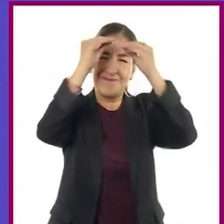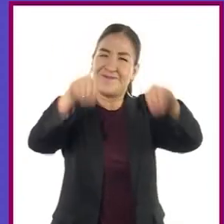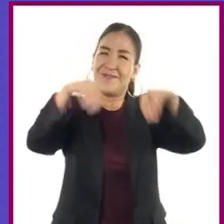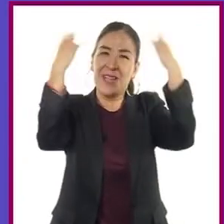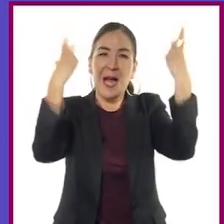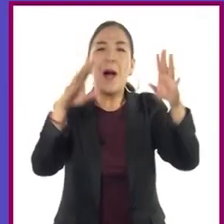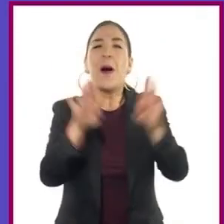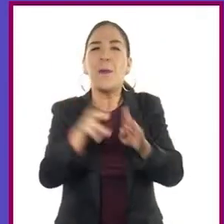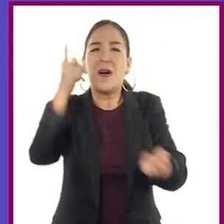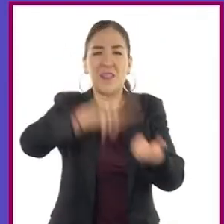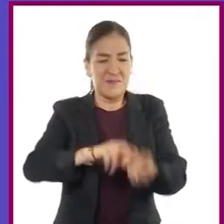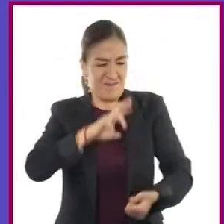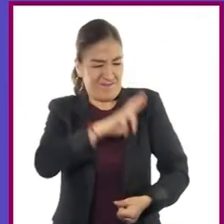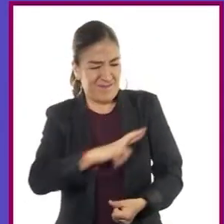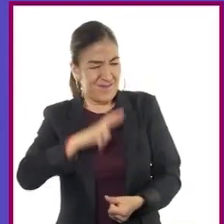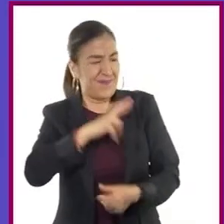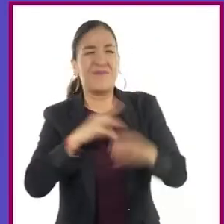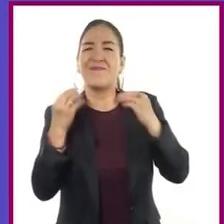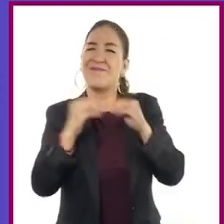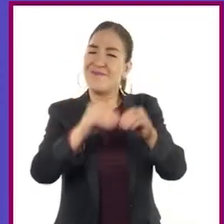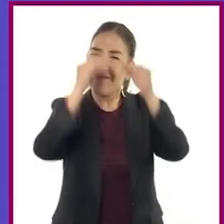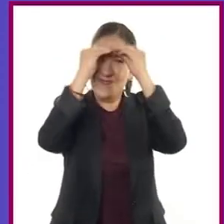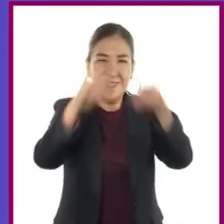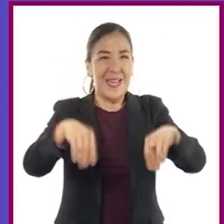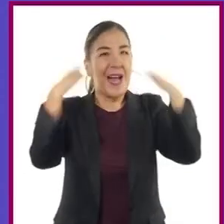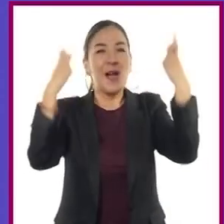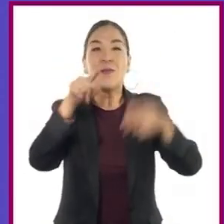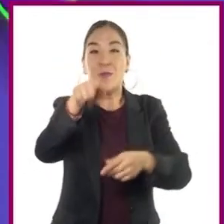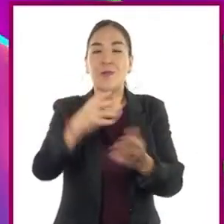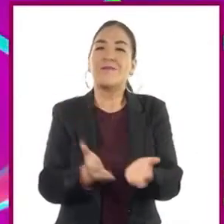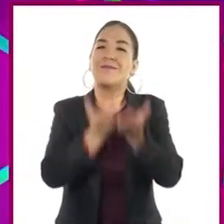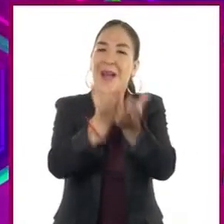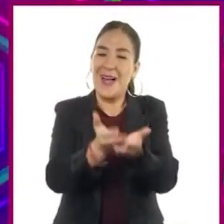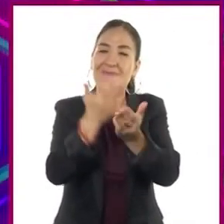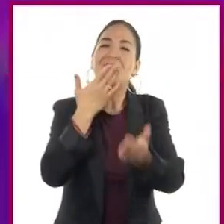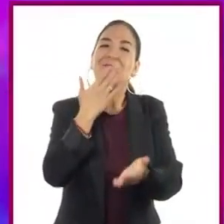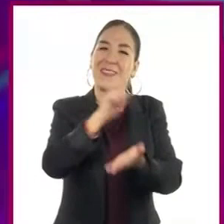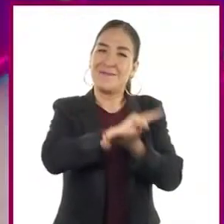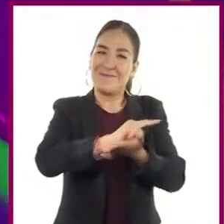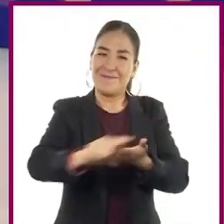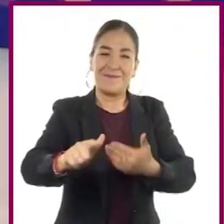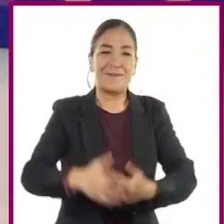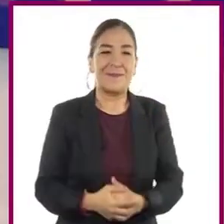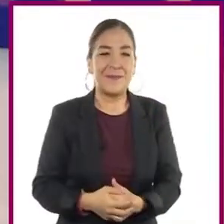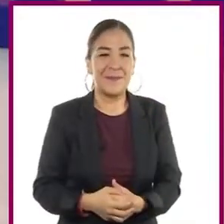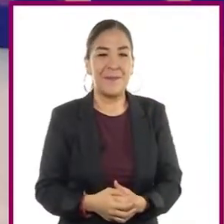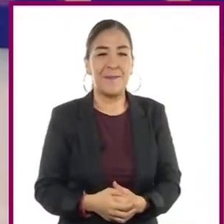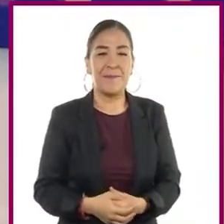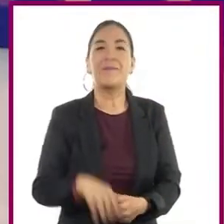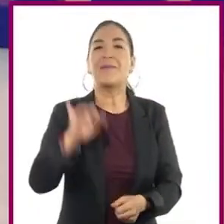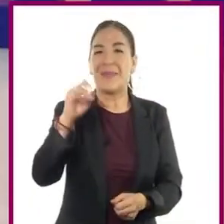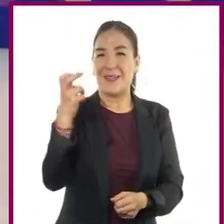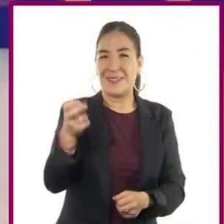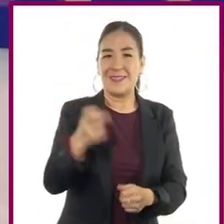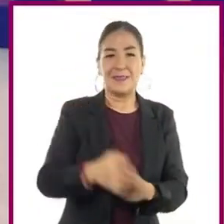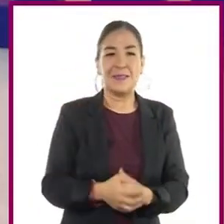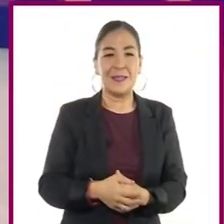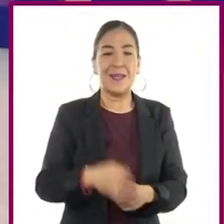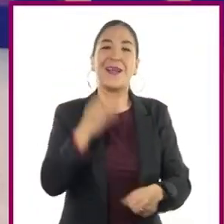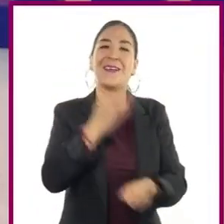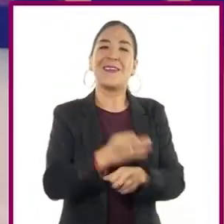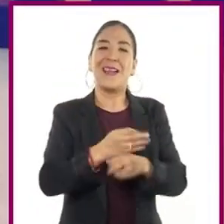Deja el rencor para otro tiempo y echa tu barca a navegar. Así es. Mira, ya